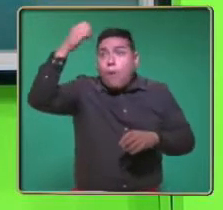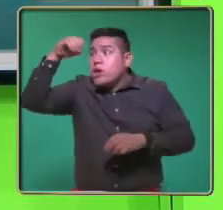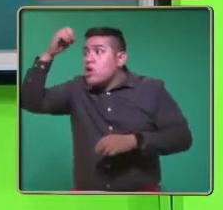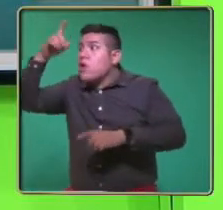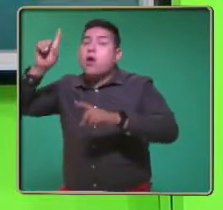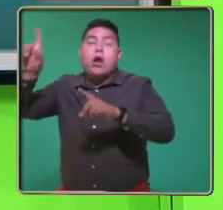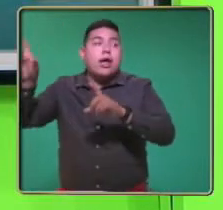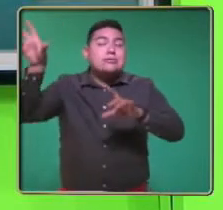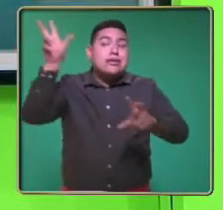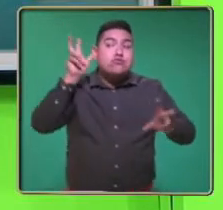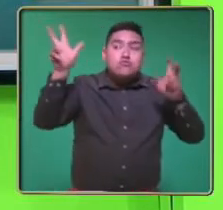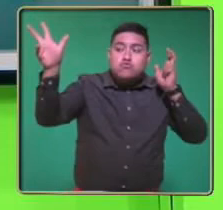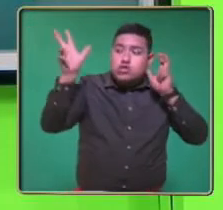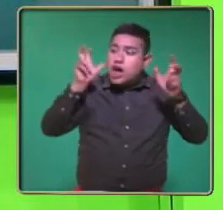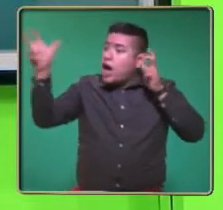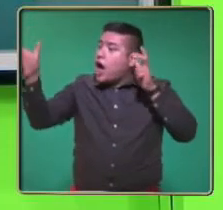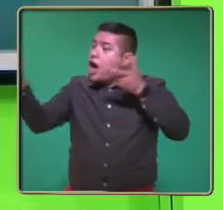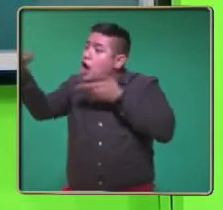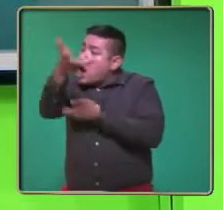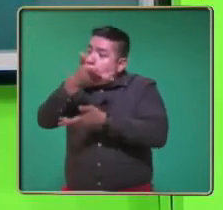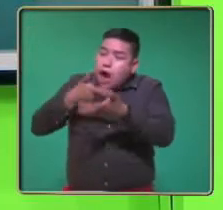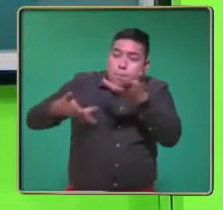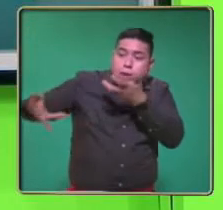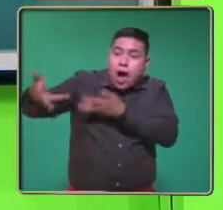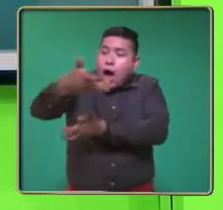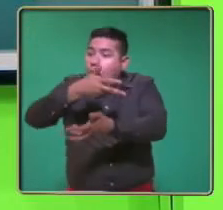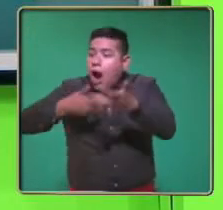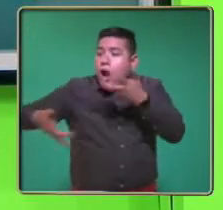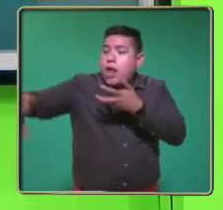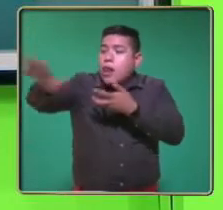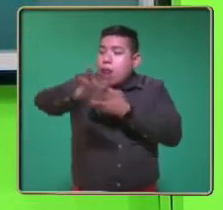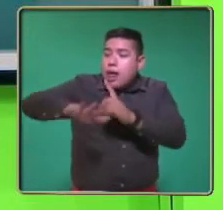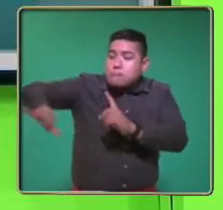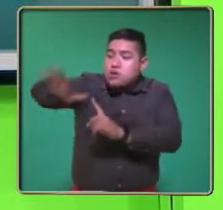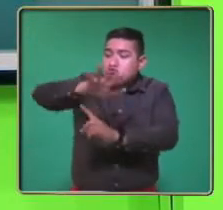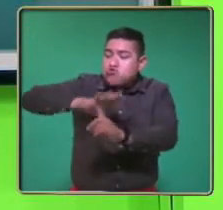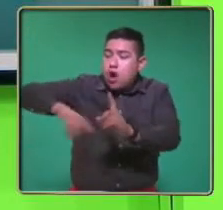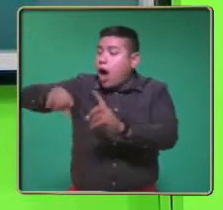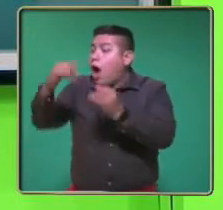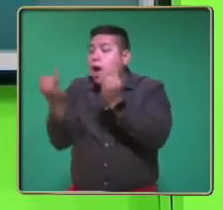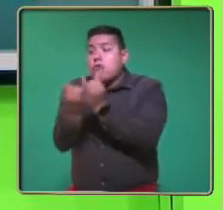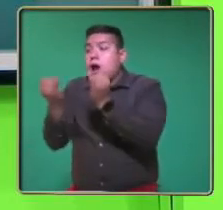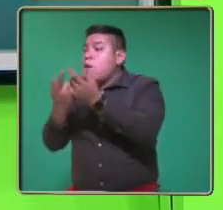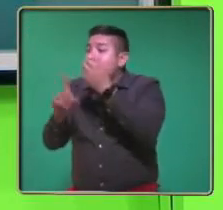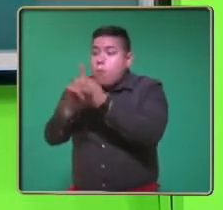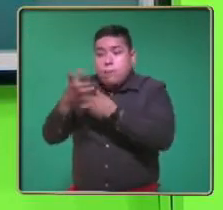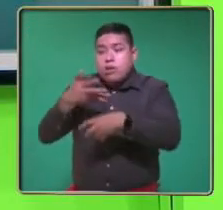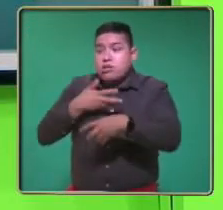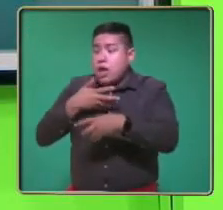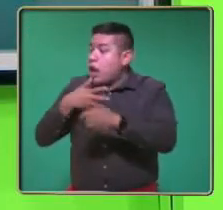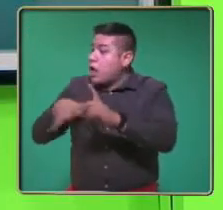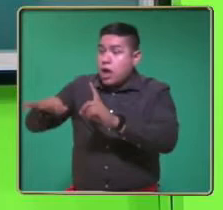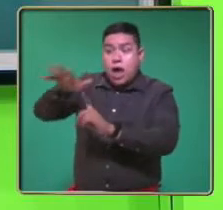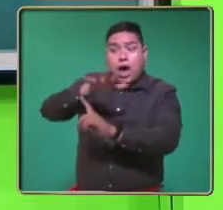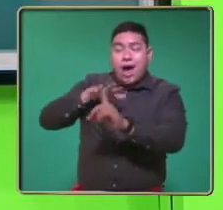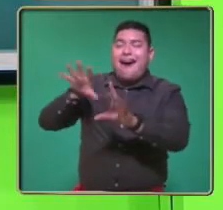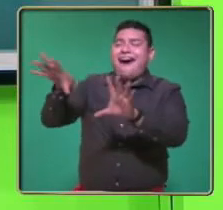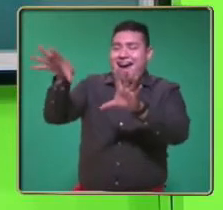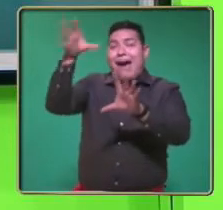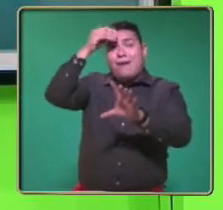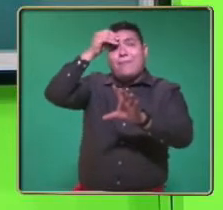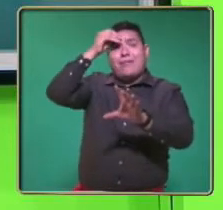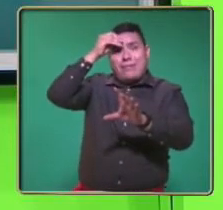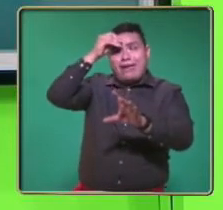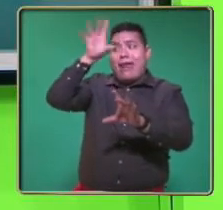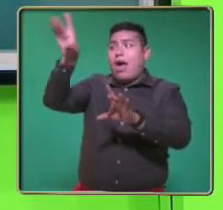con la situación y empezar a rodearnos de estas personas que han pasado por las mismas expectativas o desilusiones que